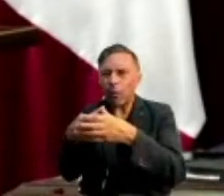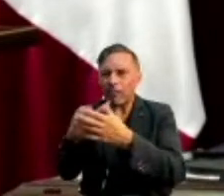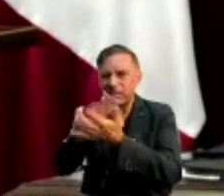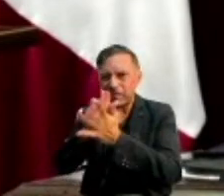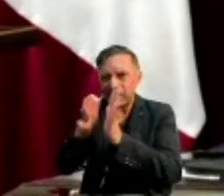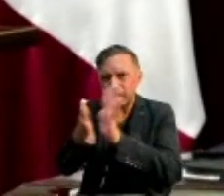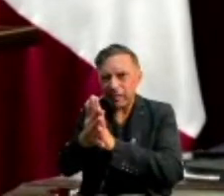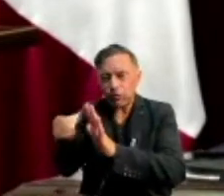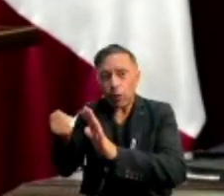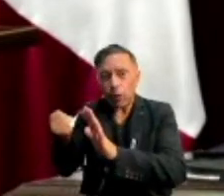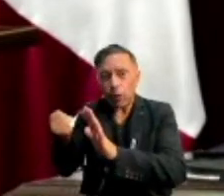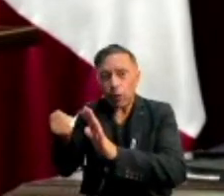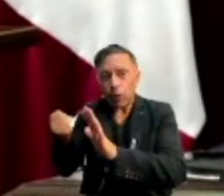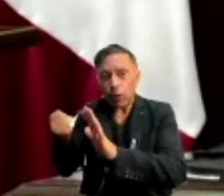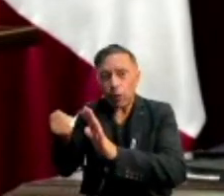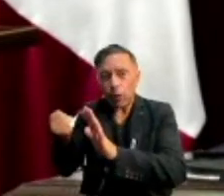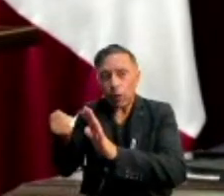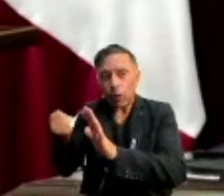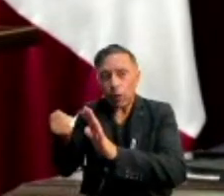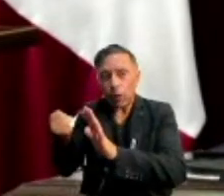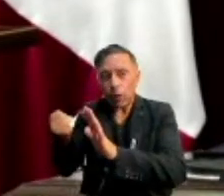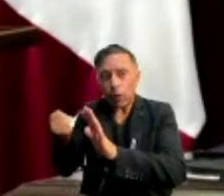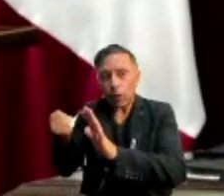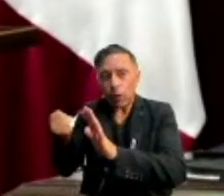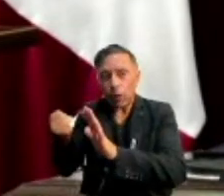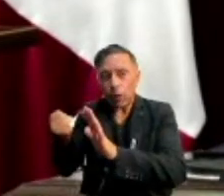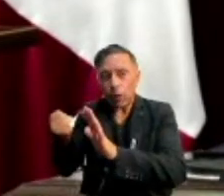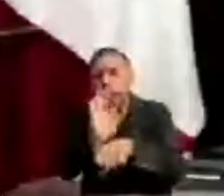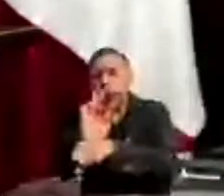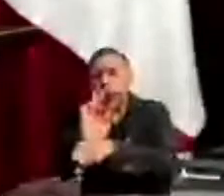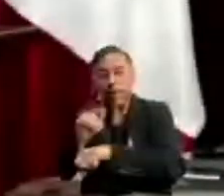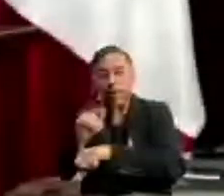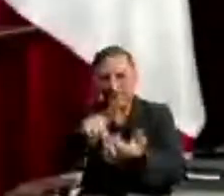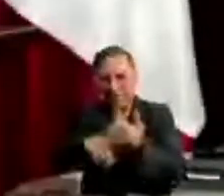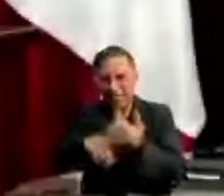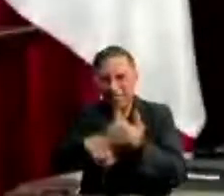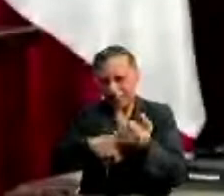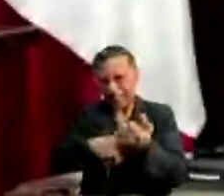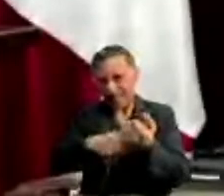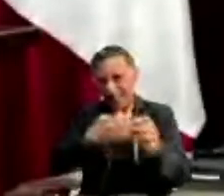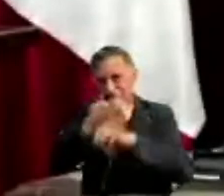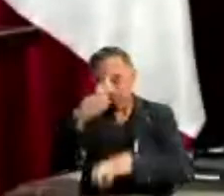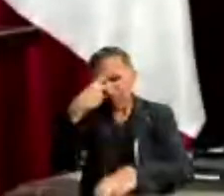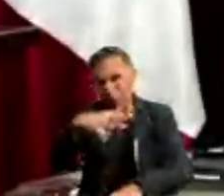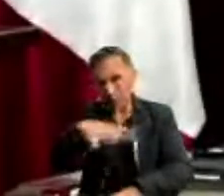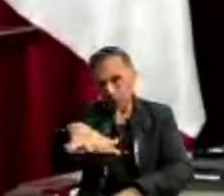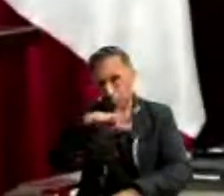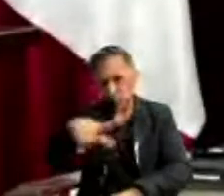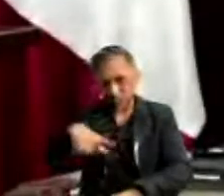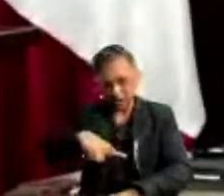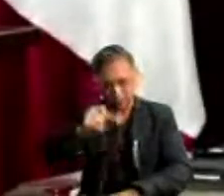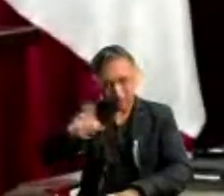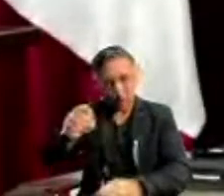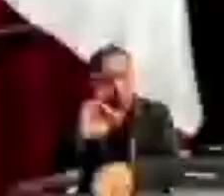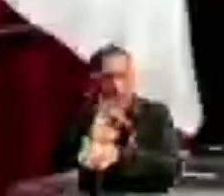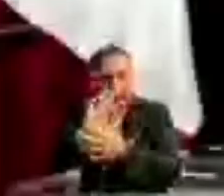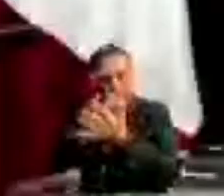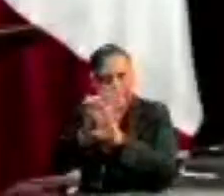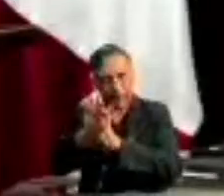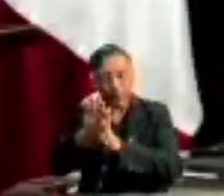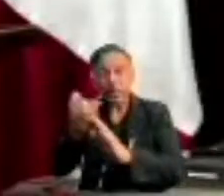y sostenerse en el gobierno estatal y en nuestra entidad. Es